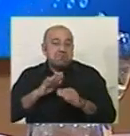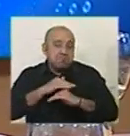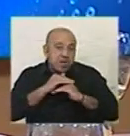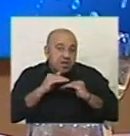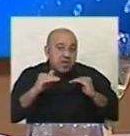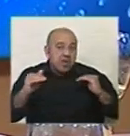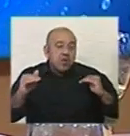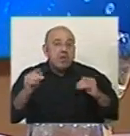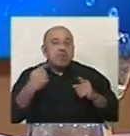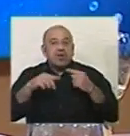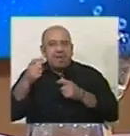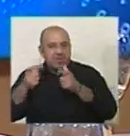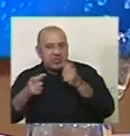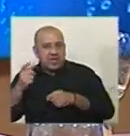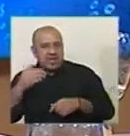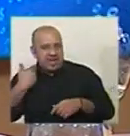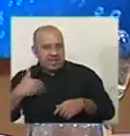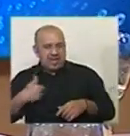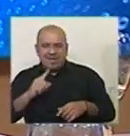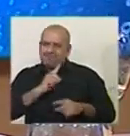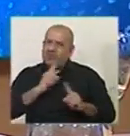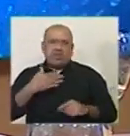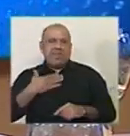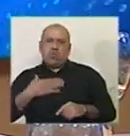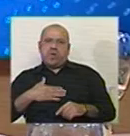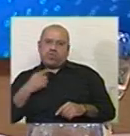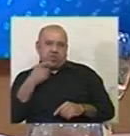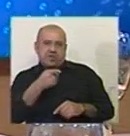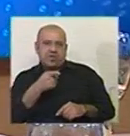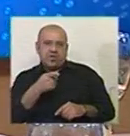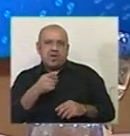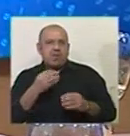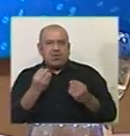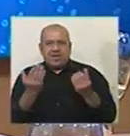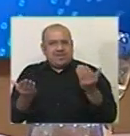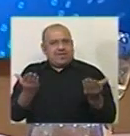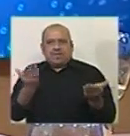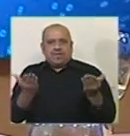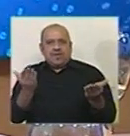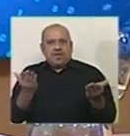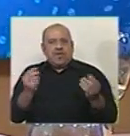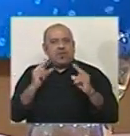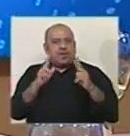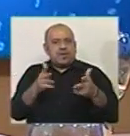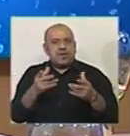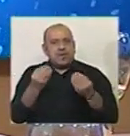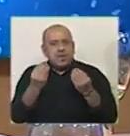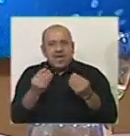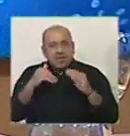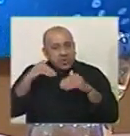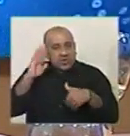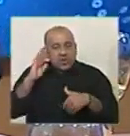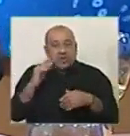mal humor de la población argentina se amplió, porque el contraste es muy duro. Es lo que dice Ricardo, que le está pasando a la mayoría de